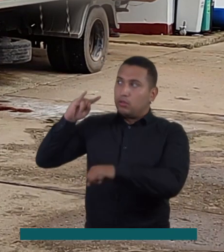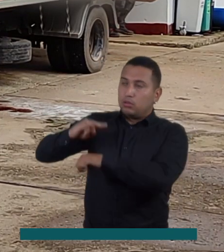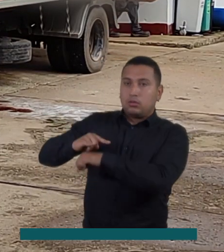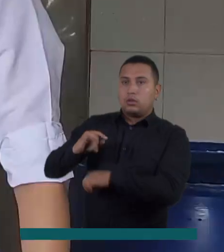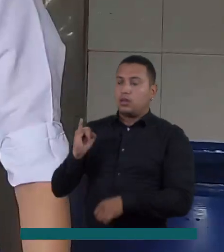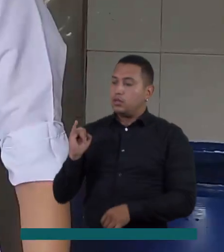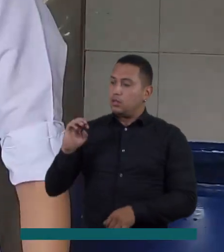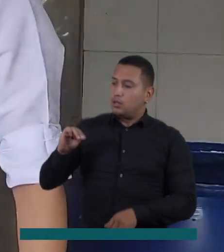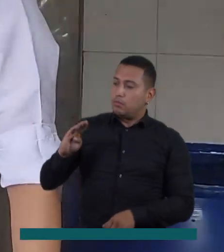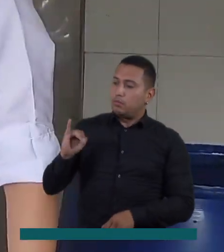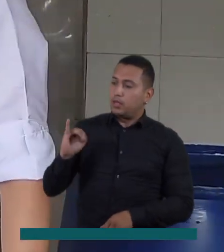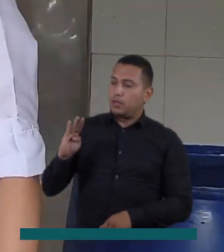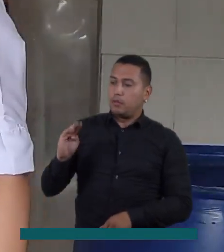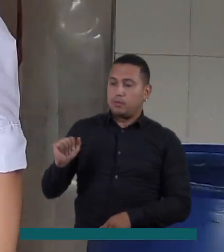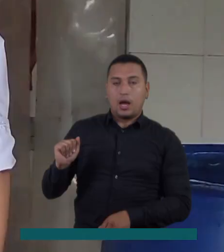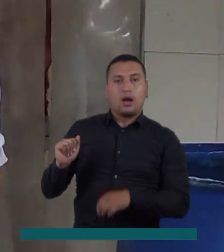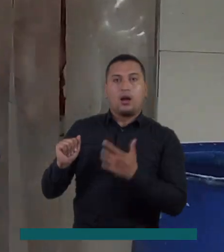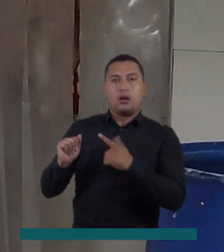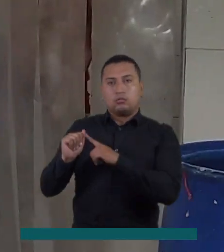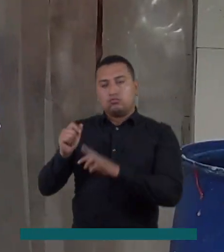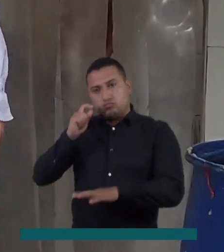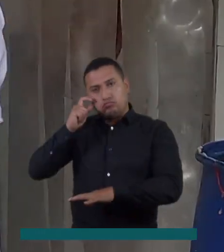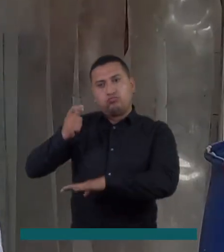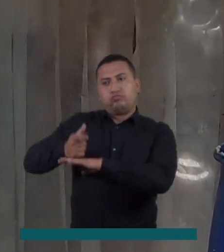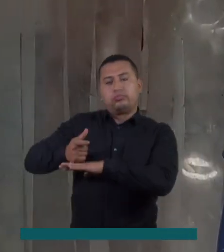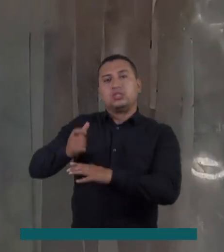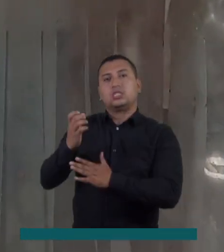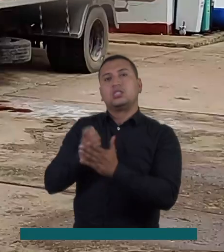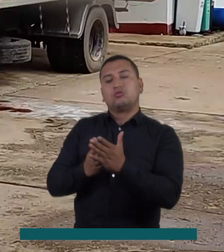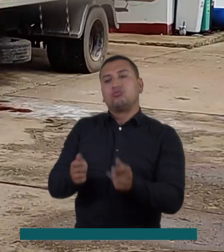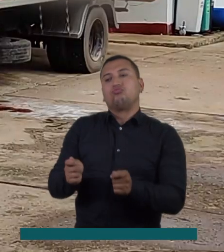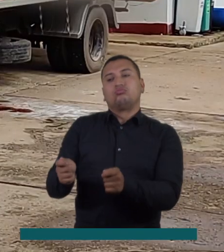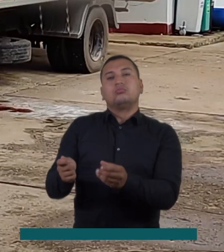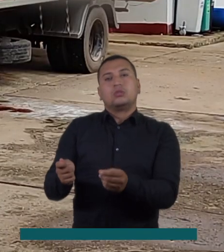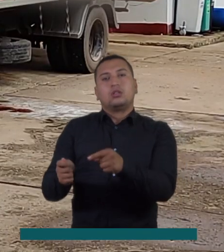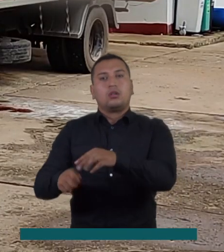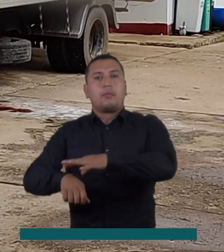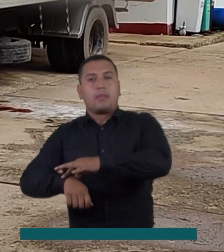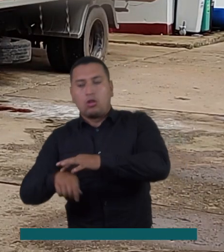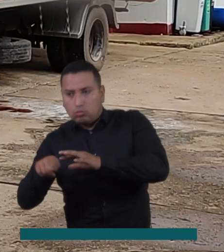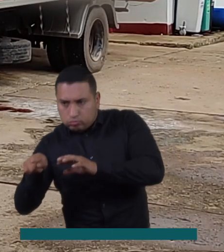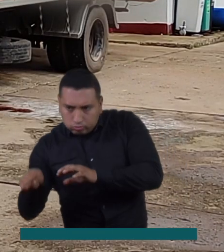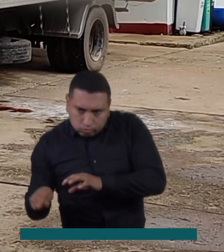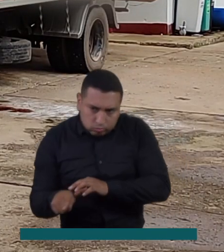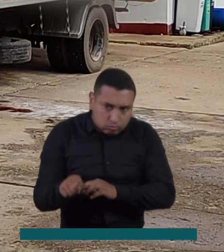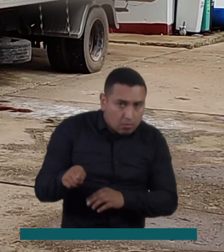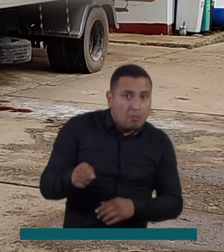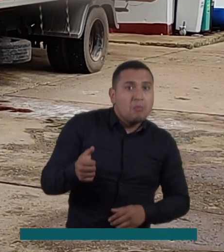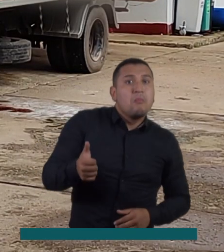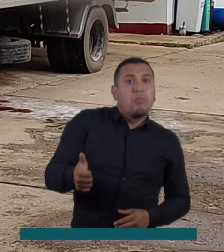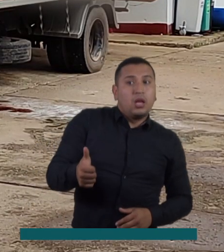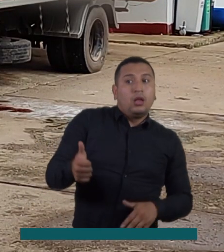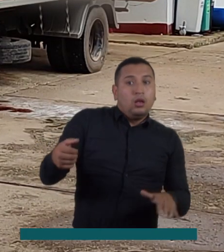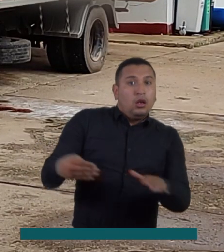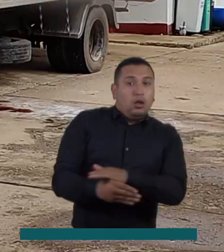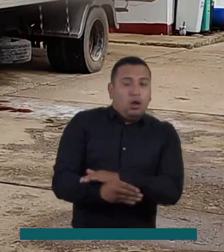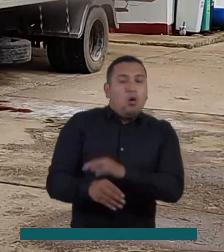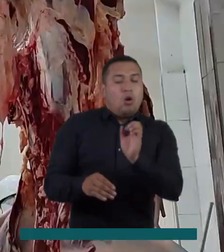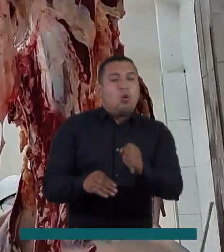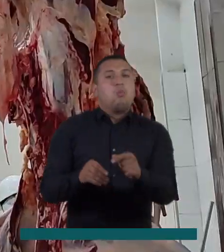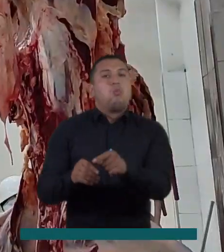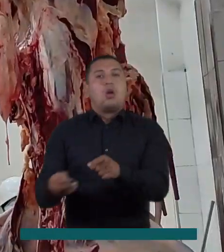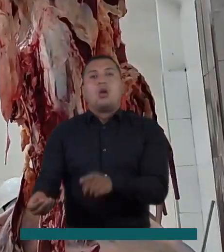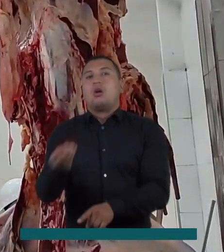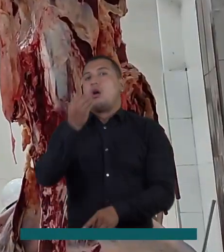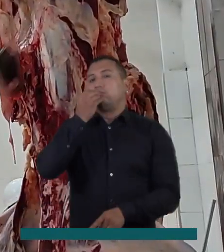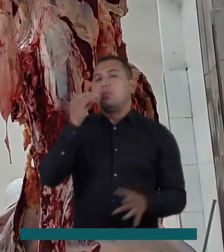médico veterinaria que tenemos permanentemente aquí en la planta y inicia desde que el bovino es ingresado a la planta. Se hace una